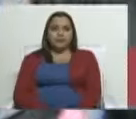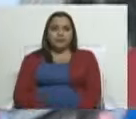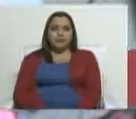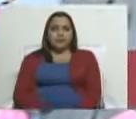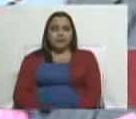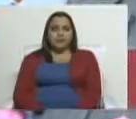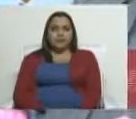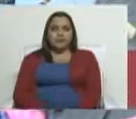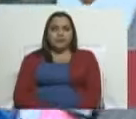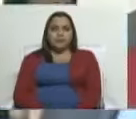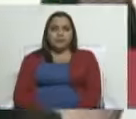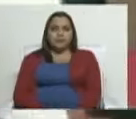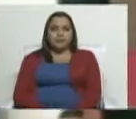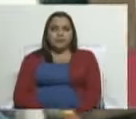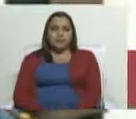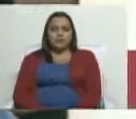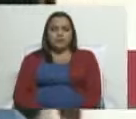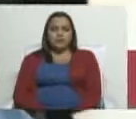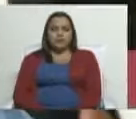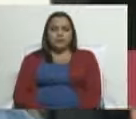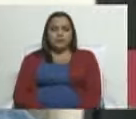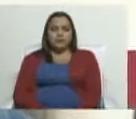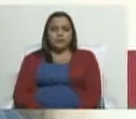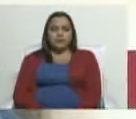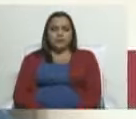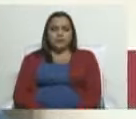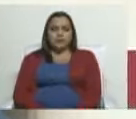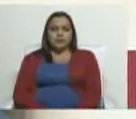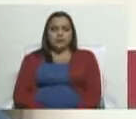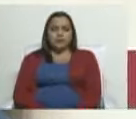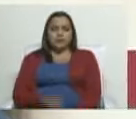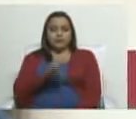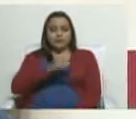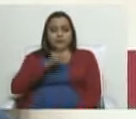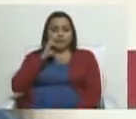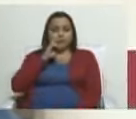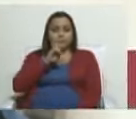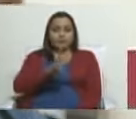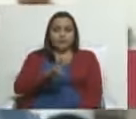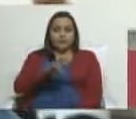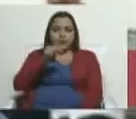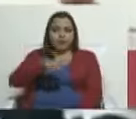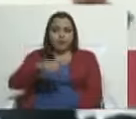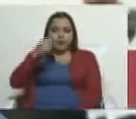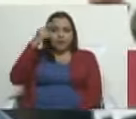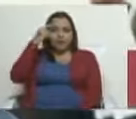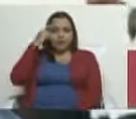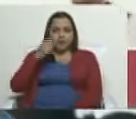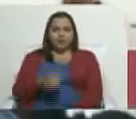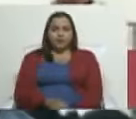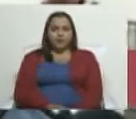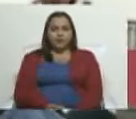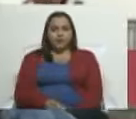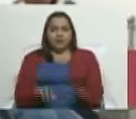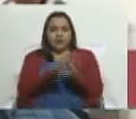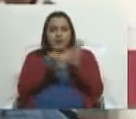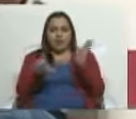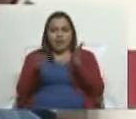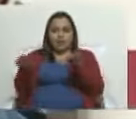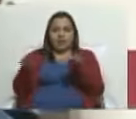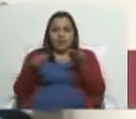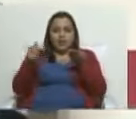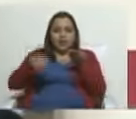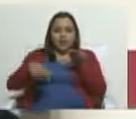Rondero. Sí, bueno, vamos a empezar a revisar el día de hoy, juiciosamente, el texto de la ley. Apenas fue recibido el día de hoy